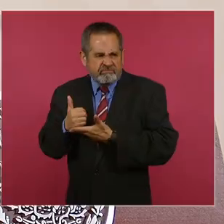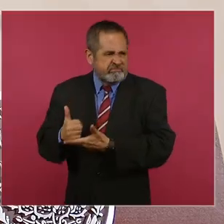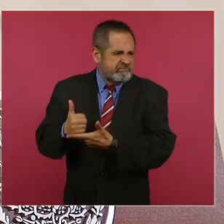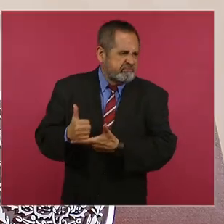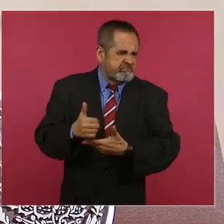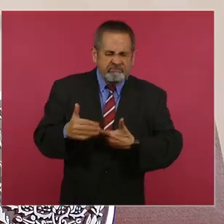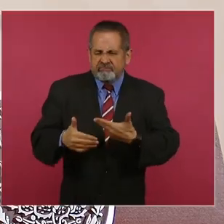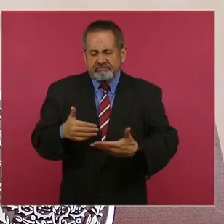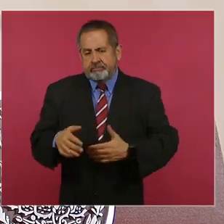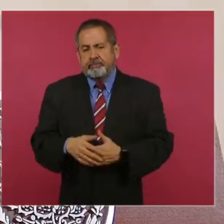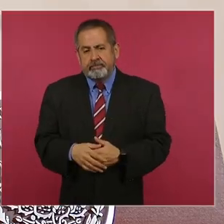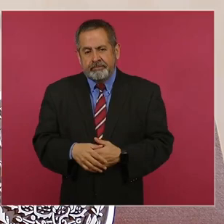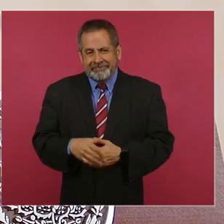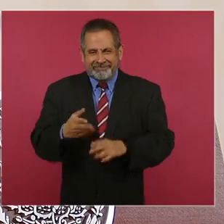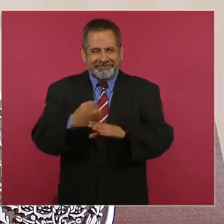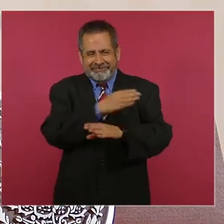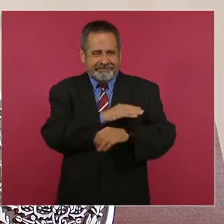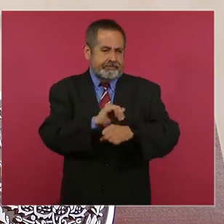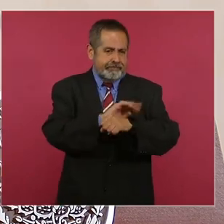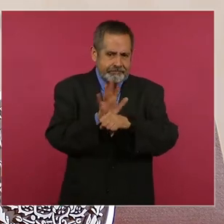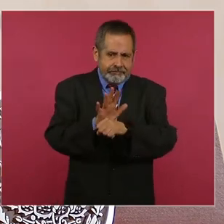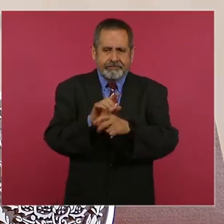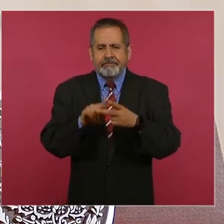la pandemia esto